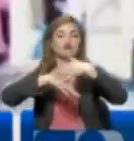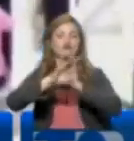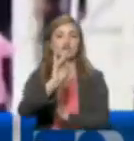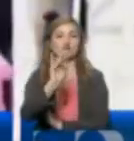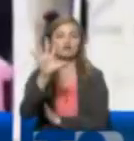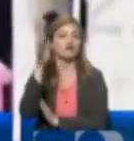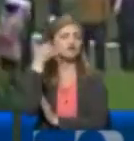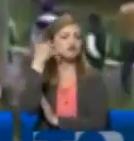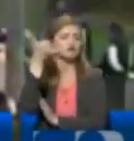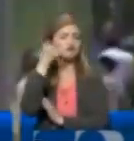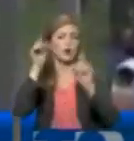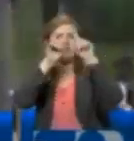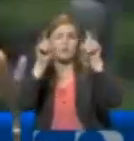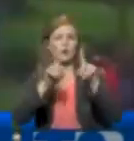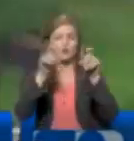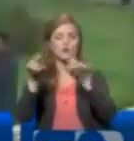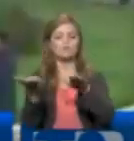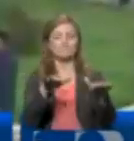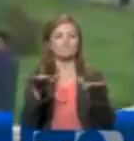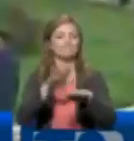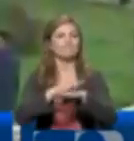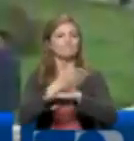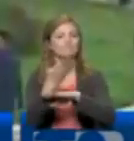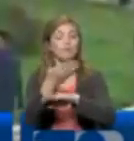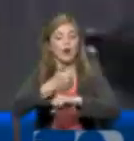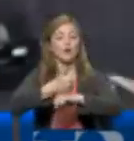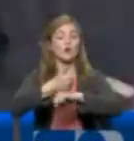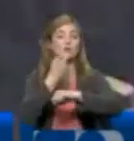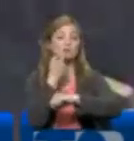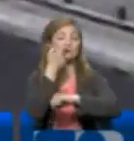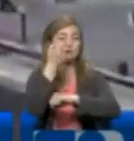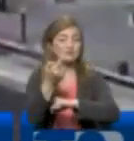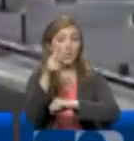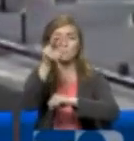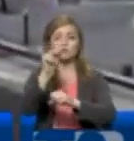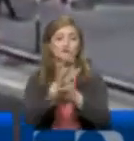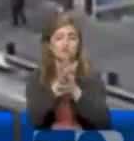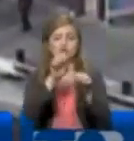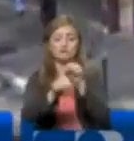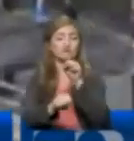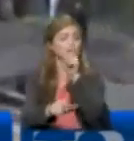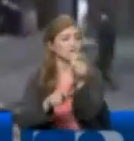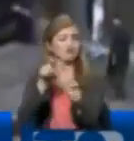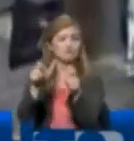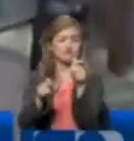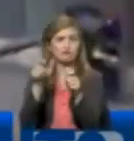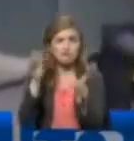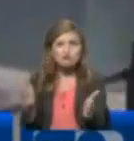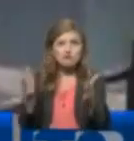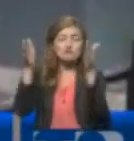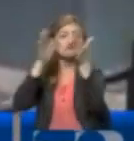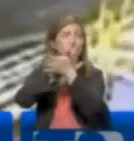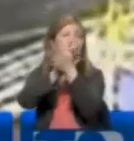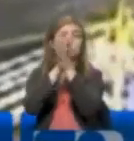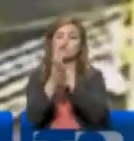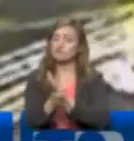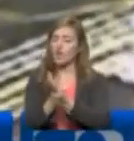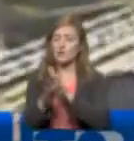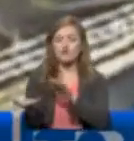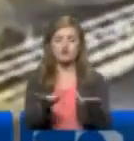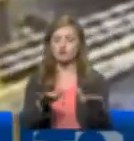75 llamadas de consulta por los sismos. Las autoridades dijeron que no se registraron daños a personas o edificaciones